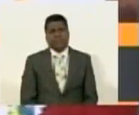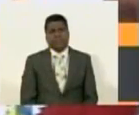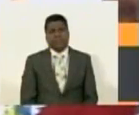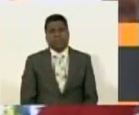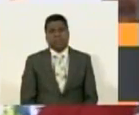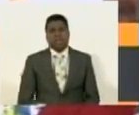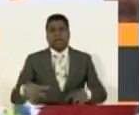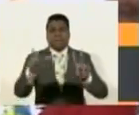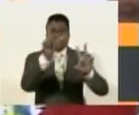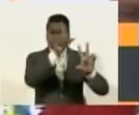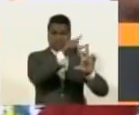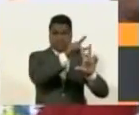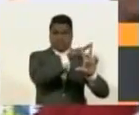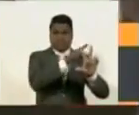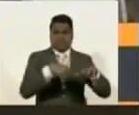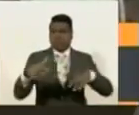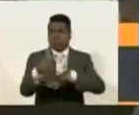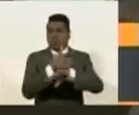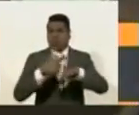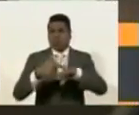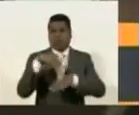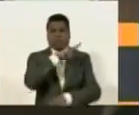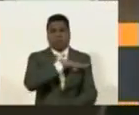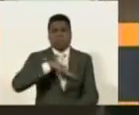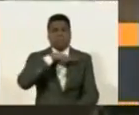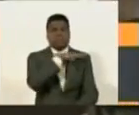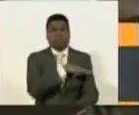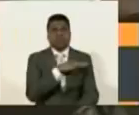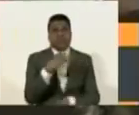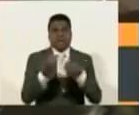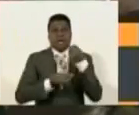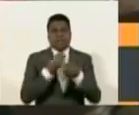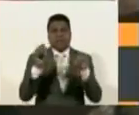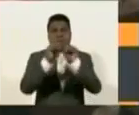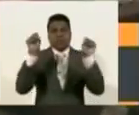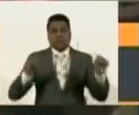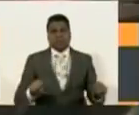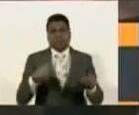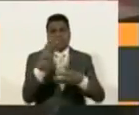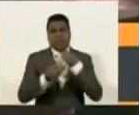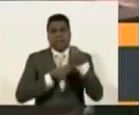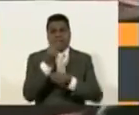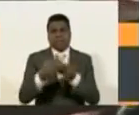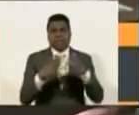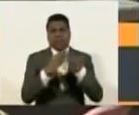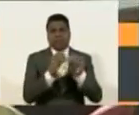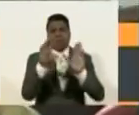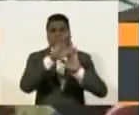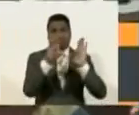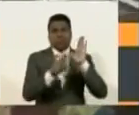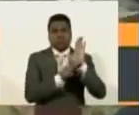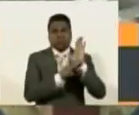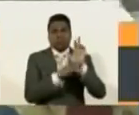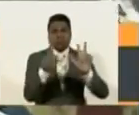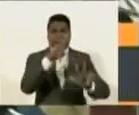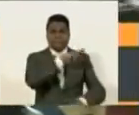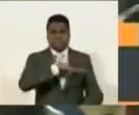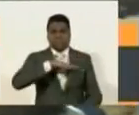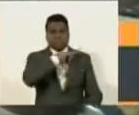Estado de bienestar social nuestro, de las misiones y grandes misiones, hacerlo sistema, darle rango constitucional a las